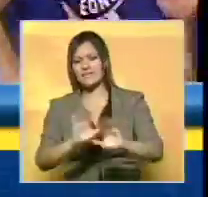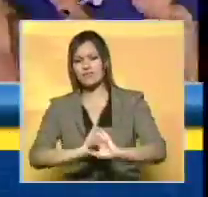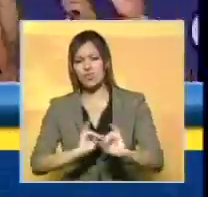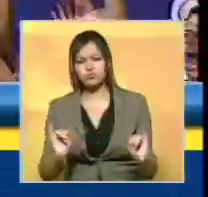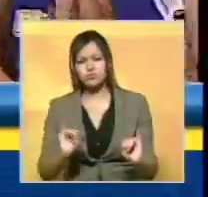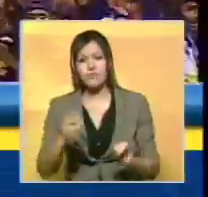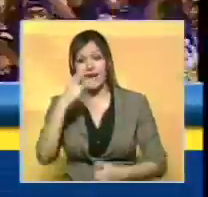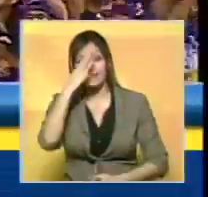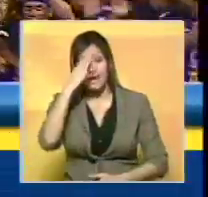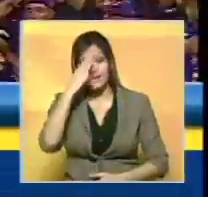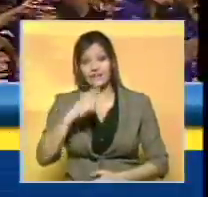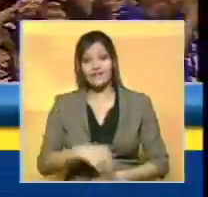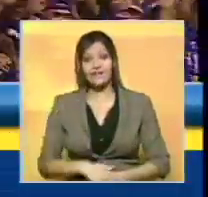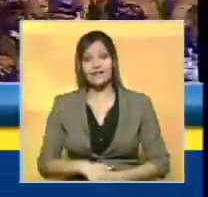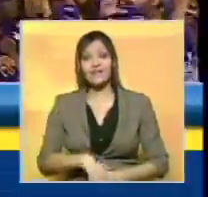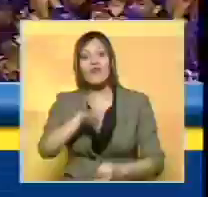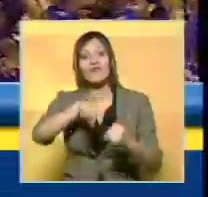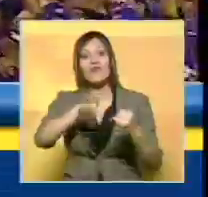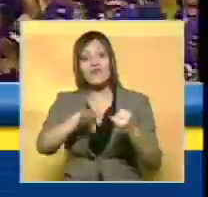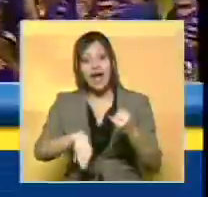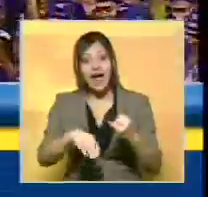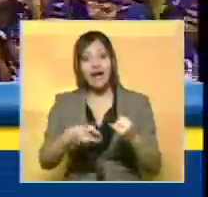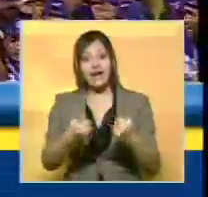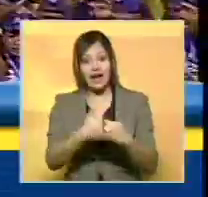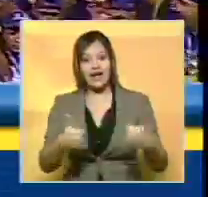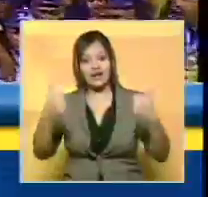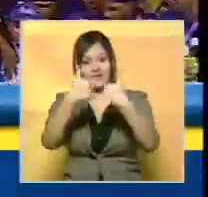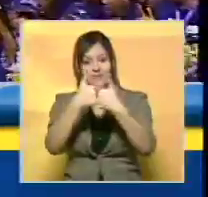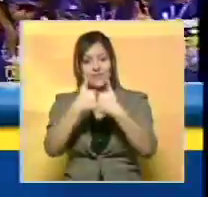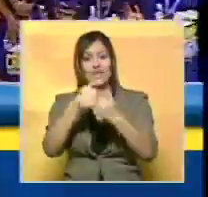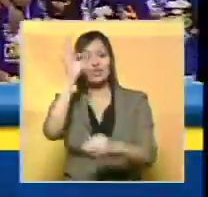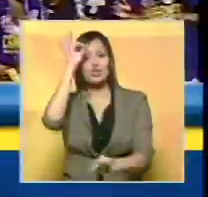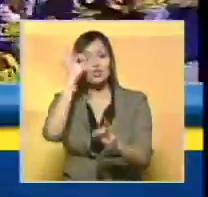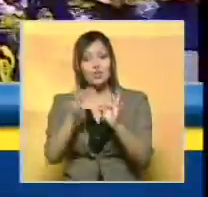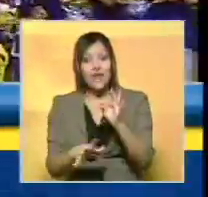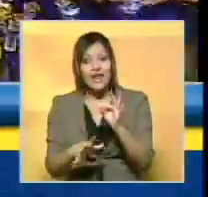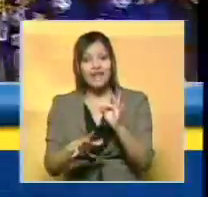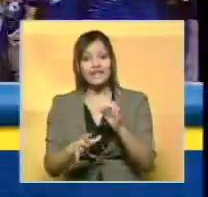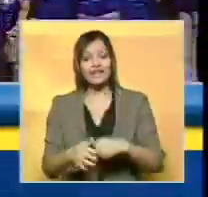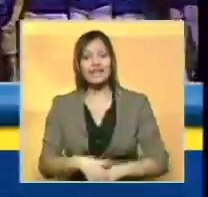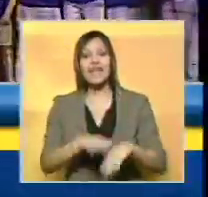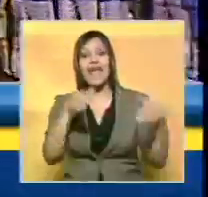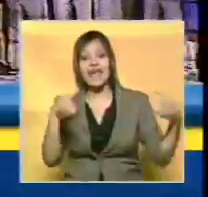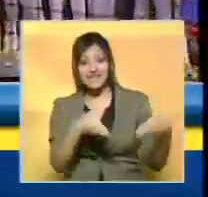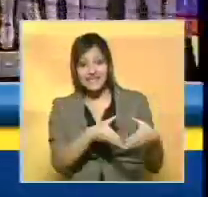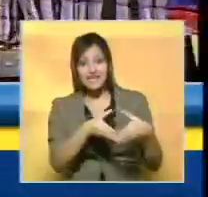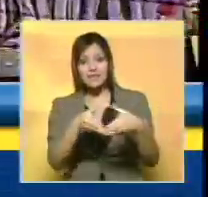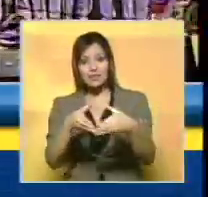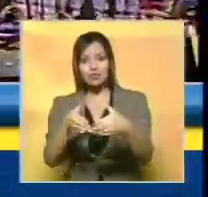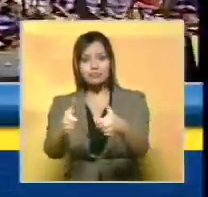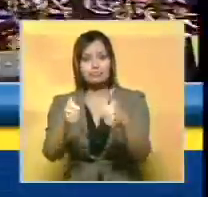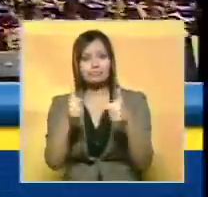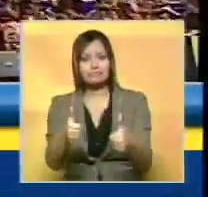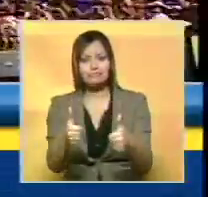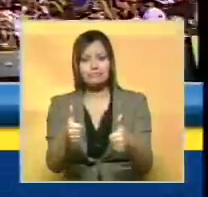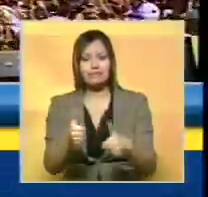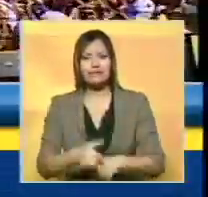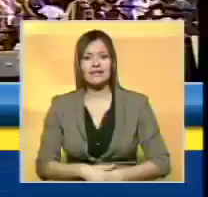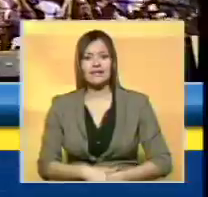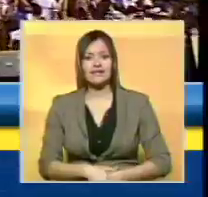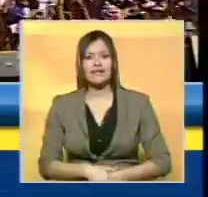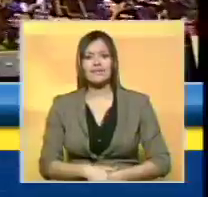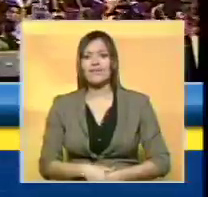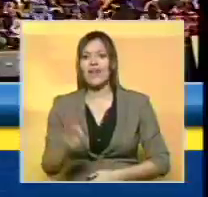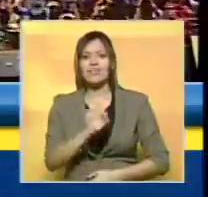que finalizó la temporada en la gran final. Afortunadamente vamos a dar un equipo bien competitivo, pues